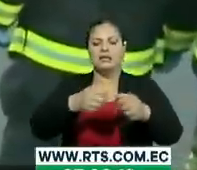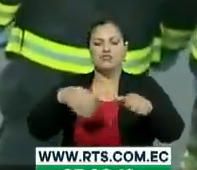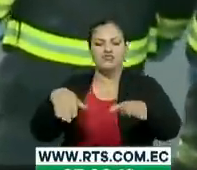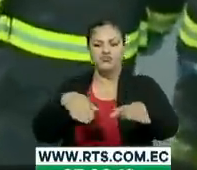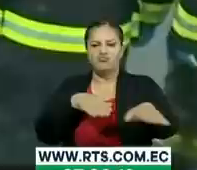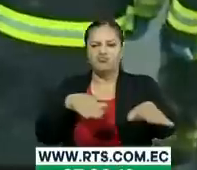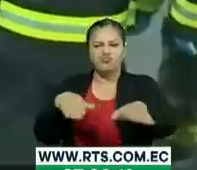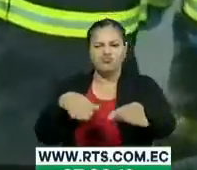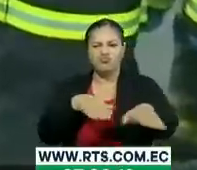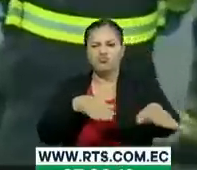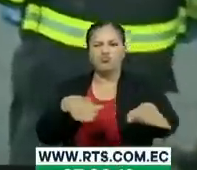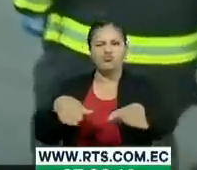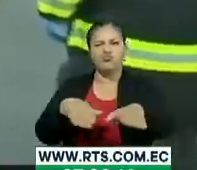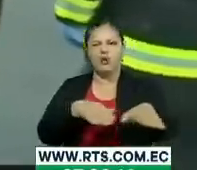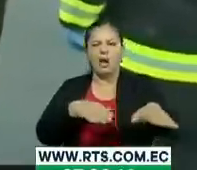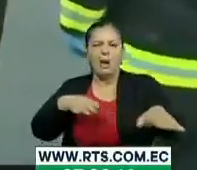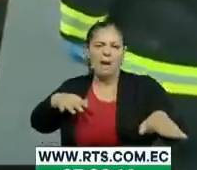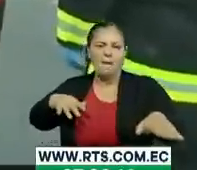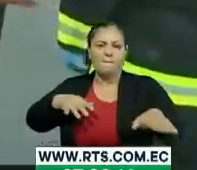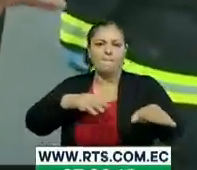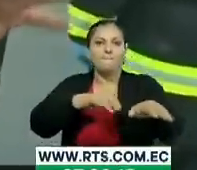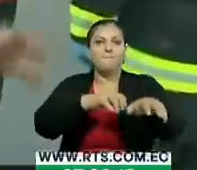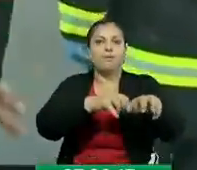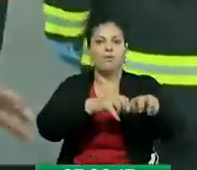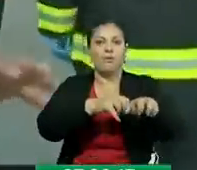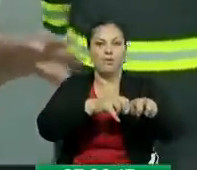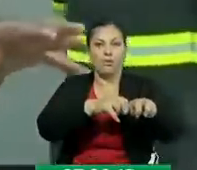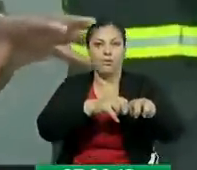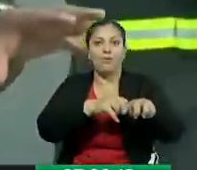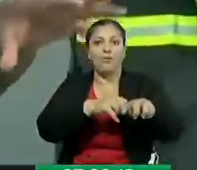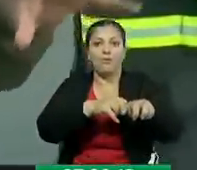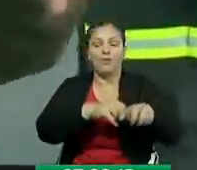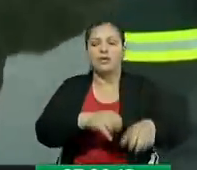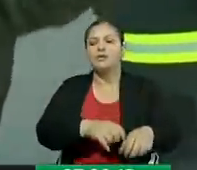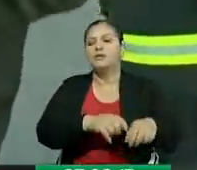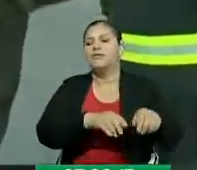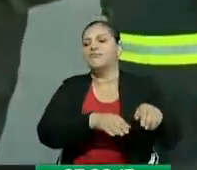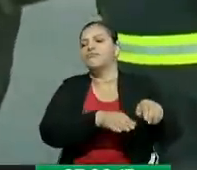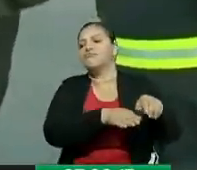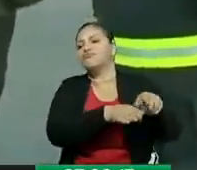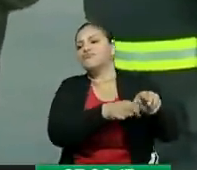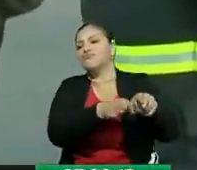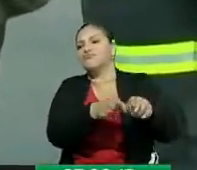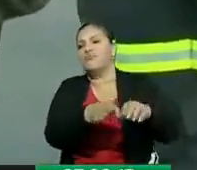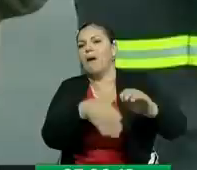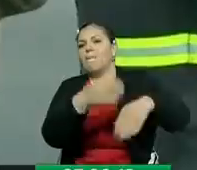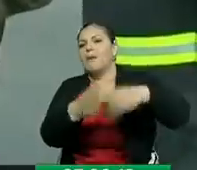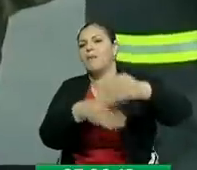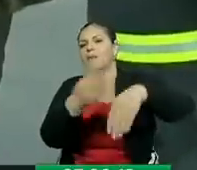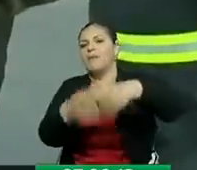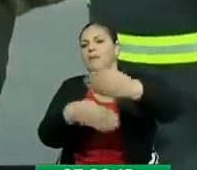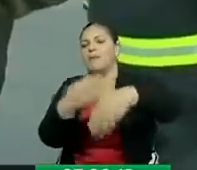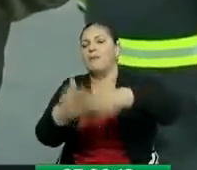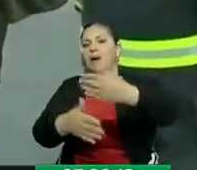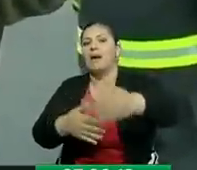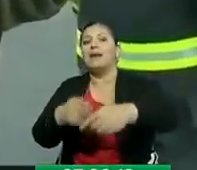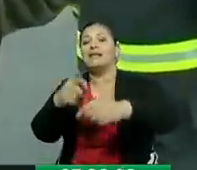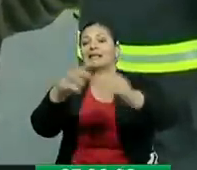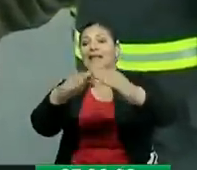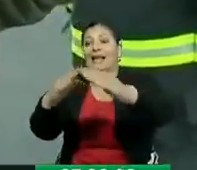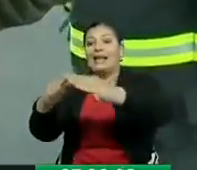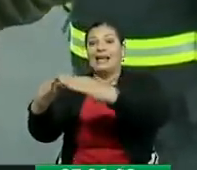bus sigue su recorrido. Y lamentablemente se impacta con 3 viviendas, hay